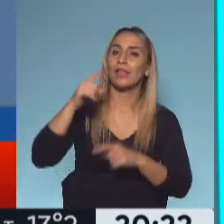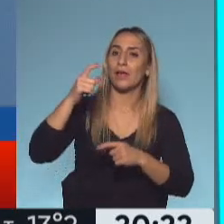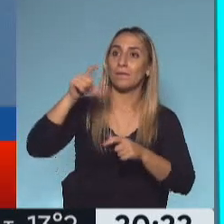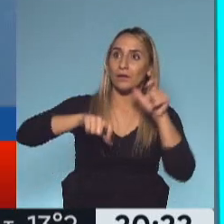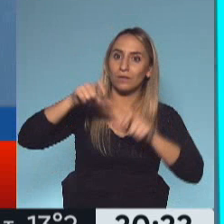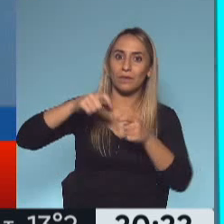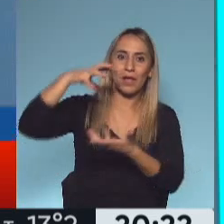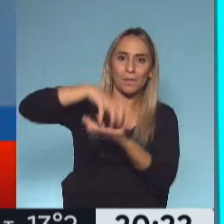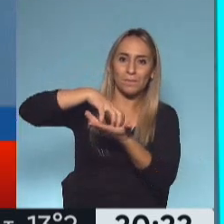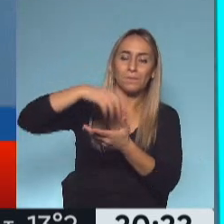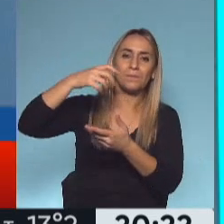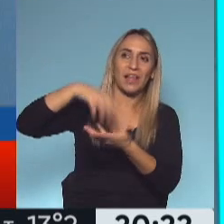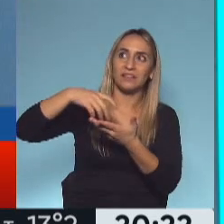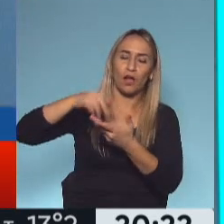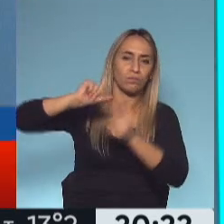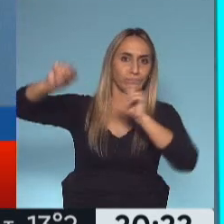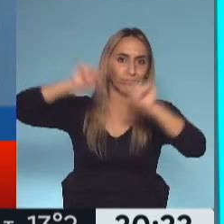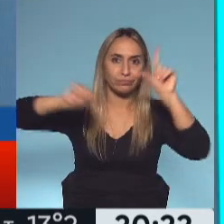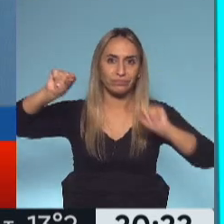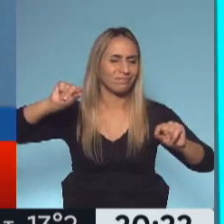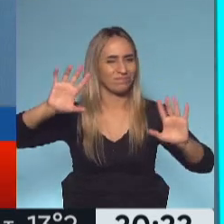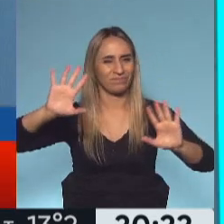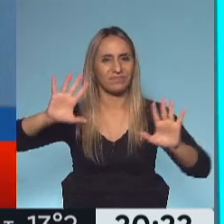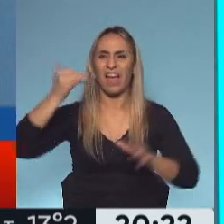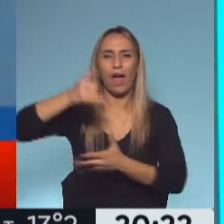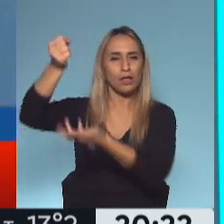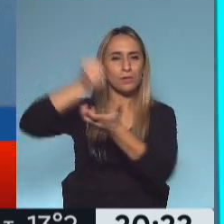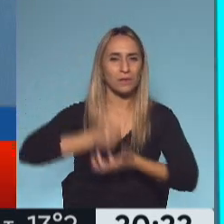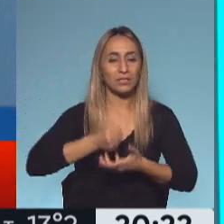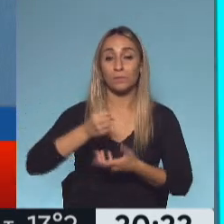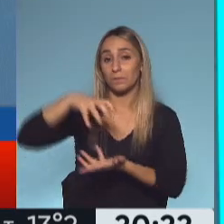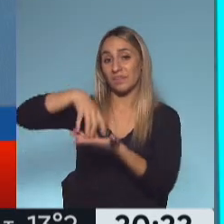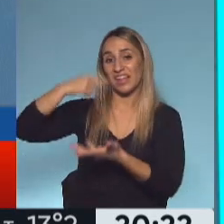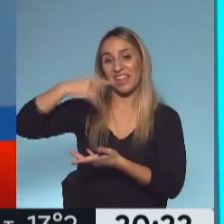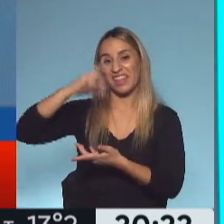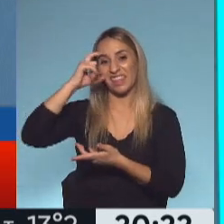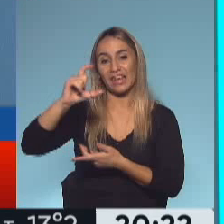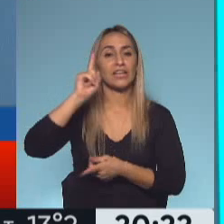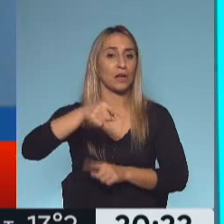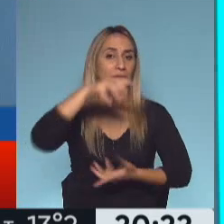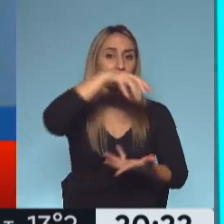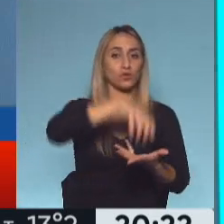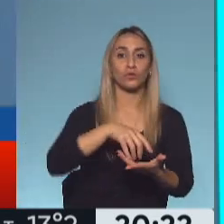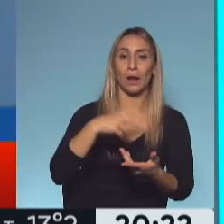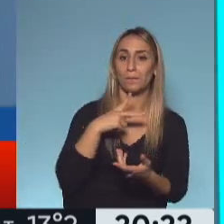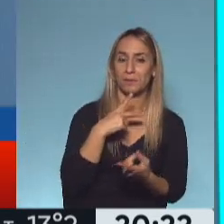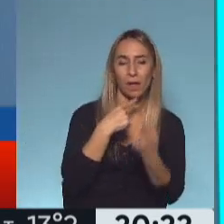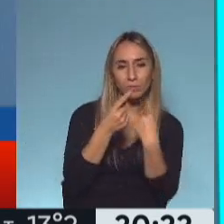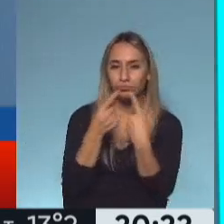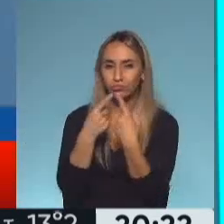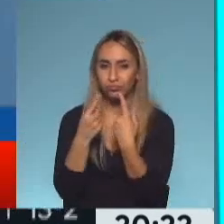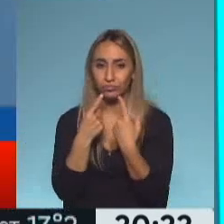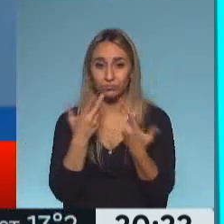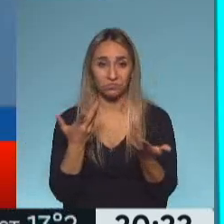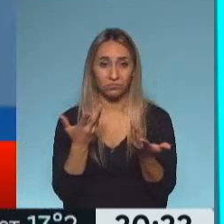recuperación importante de la inversión, algo que rescata no solamente el INDEC, sino también varias consultoras privadas, esto lo están reflejando, y que significa